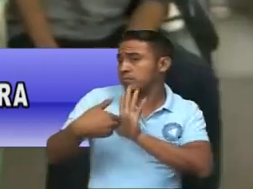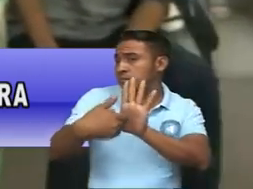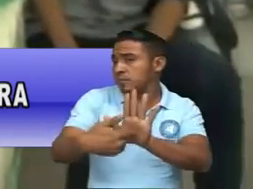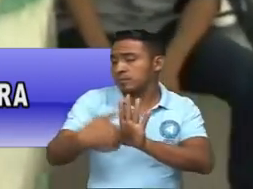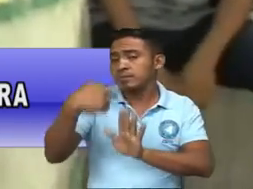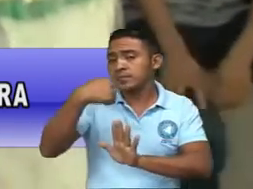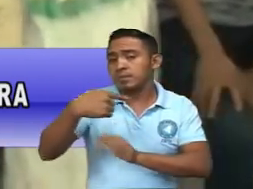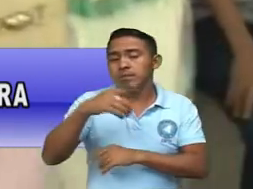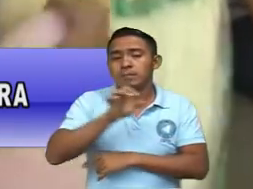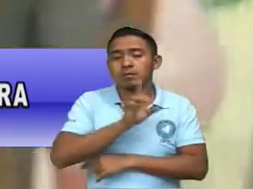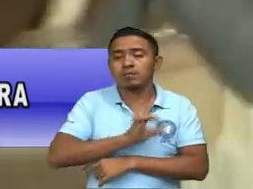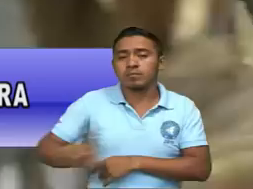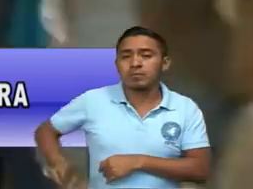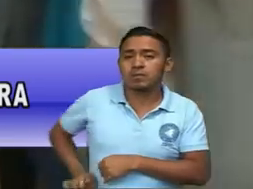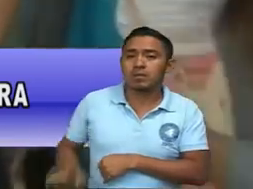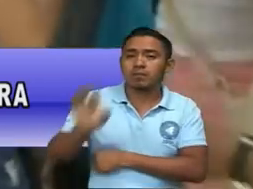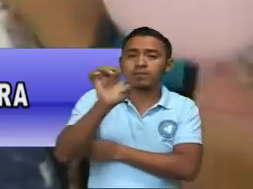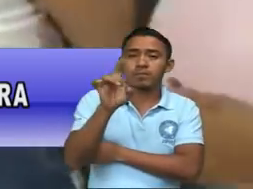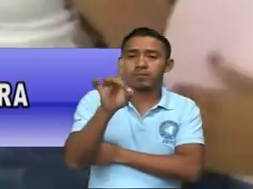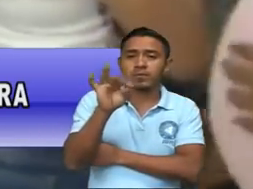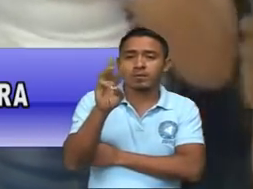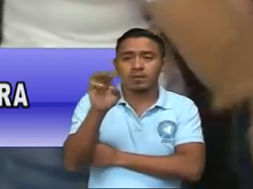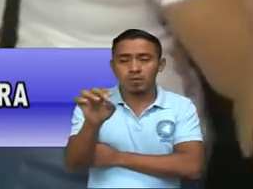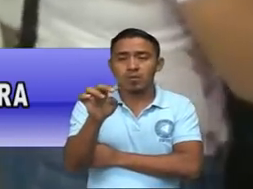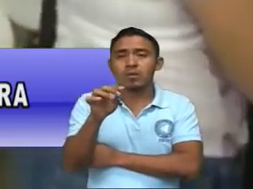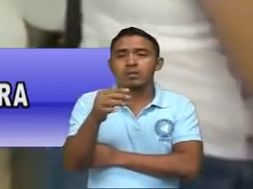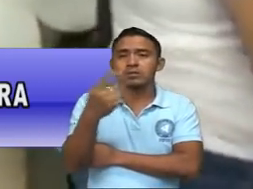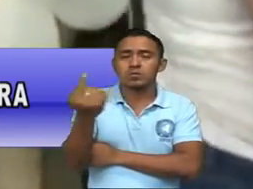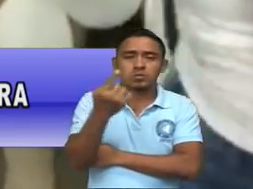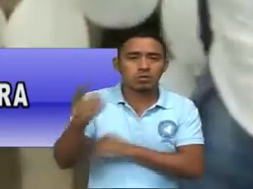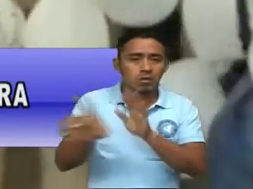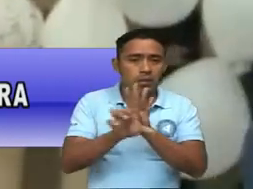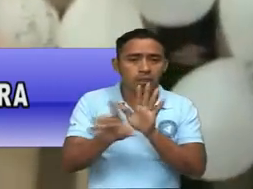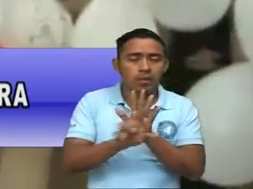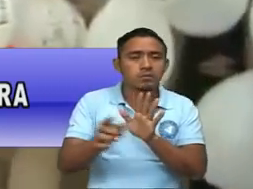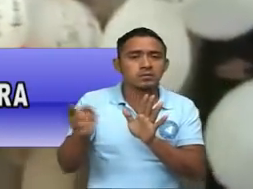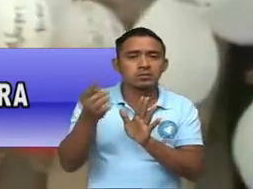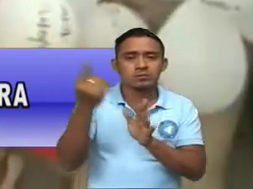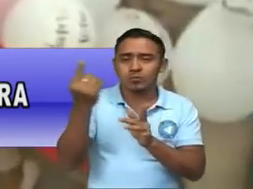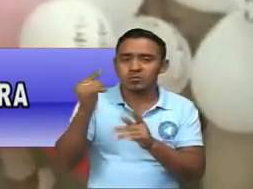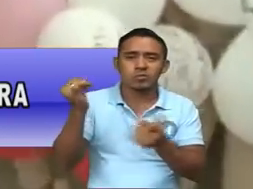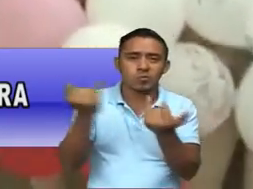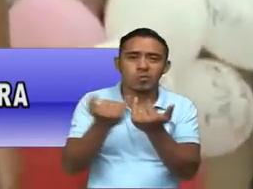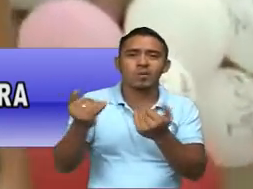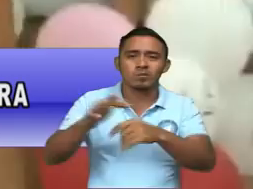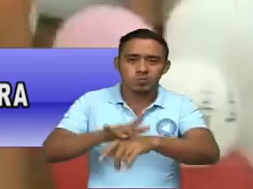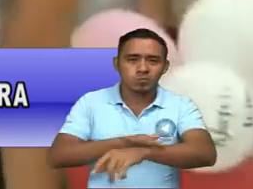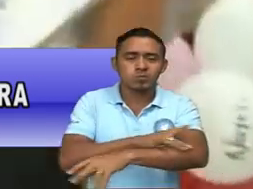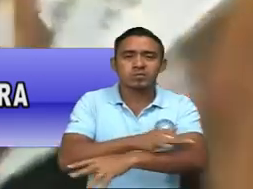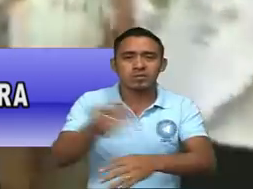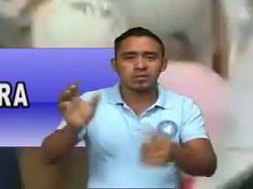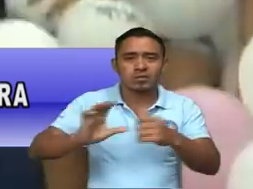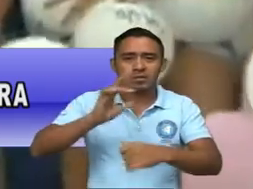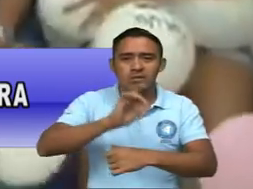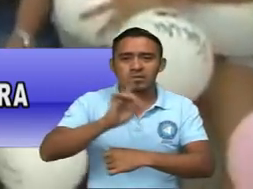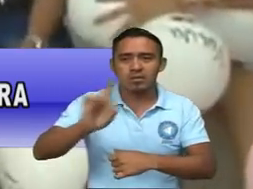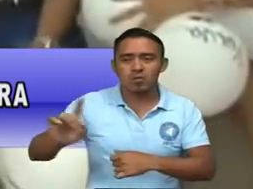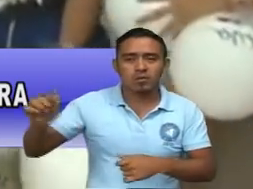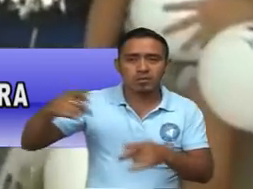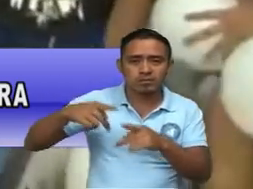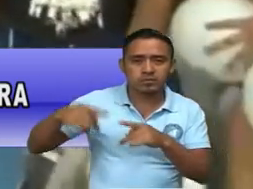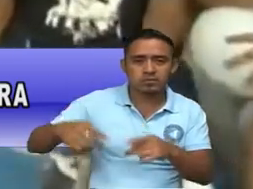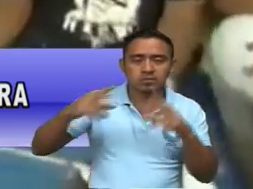Edwin Castro, no solo desde normativas y leyes, sino también desde la concientización que debemos de tener cada uno de los